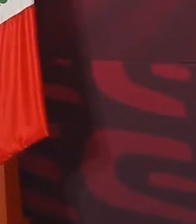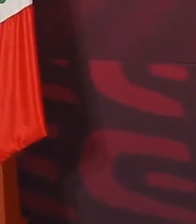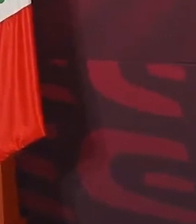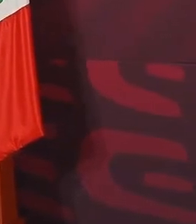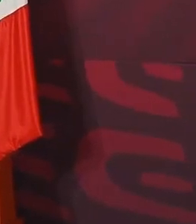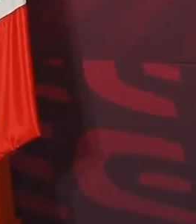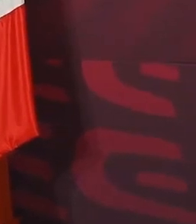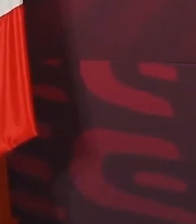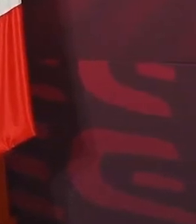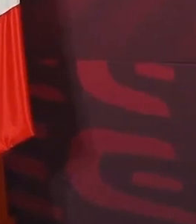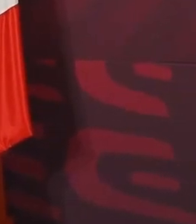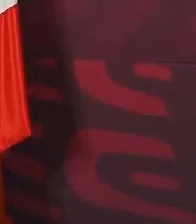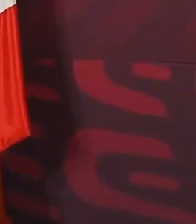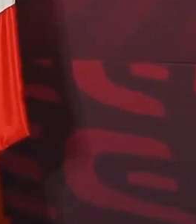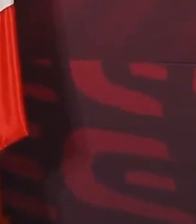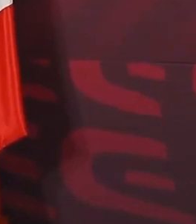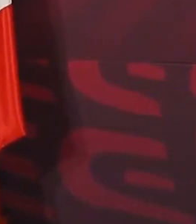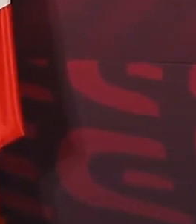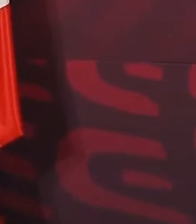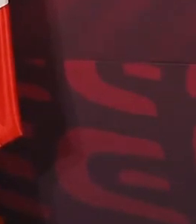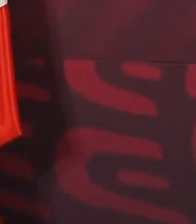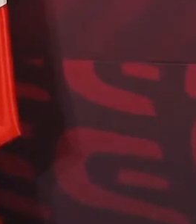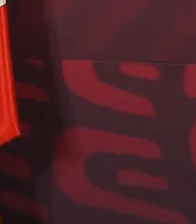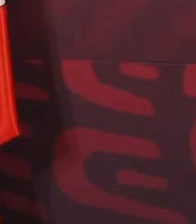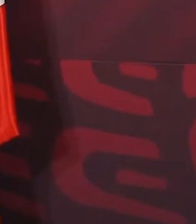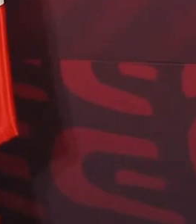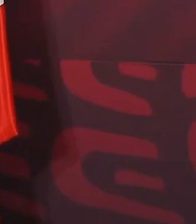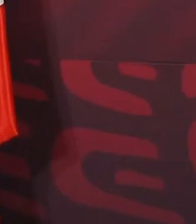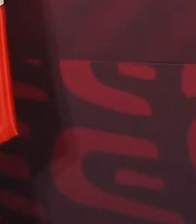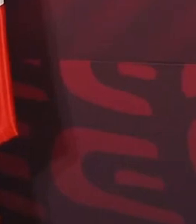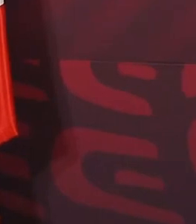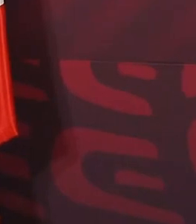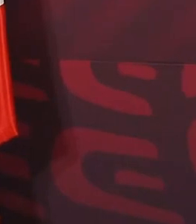la soberanía energética.